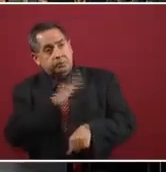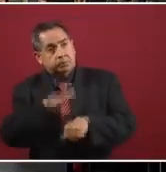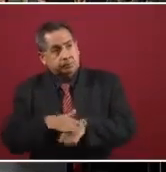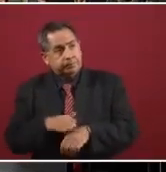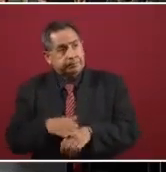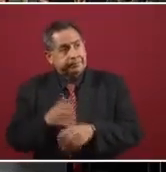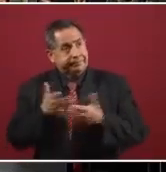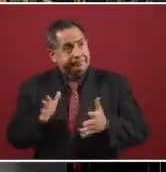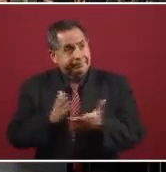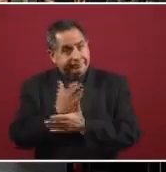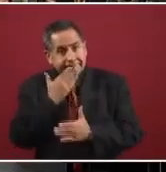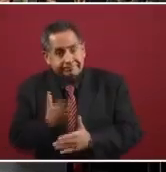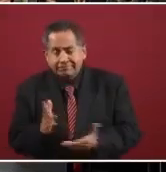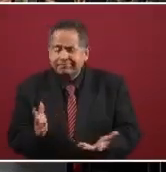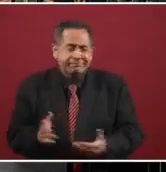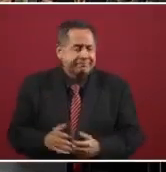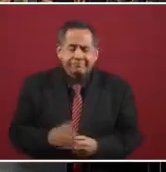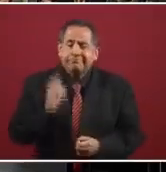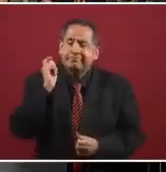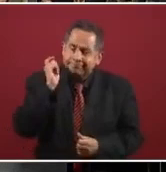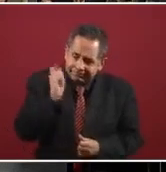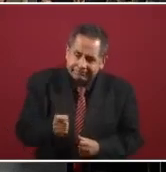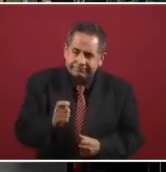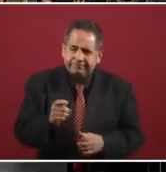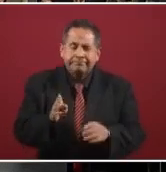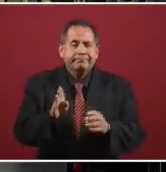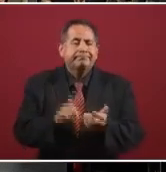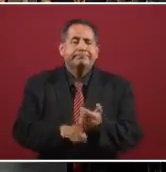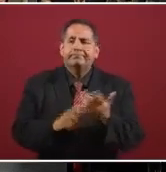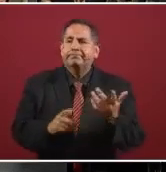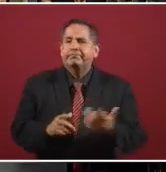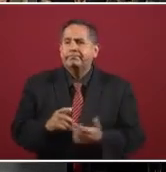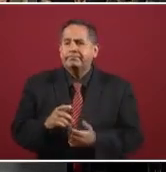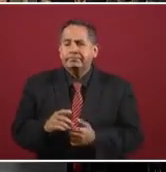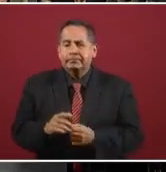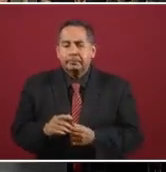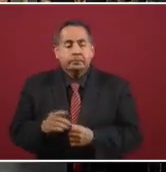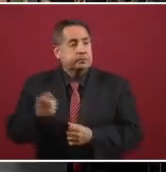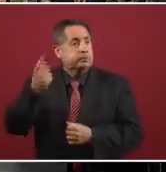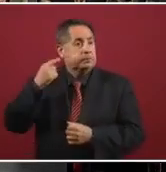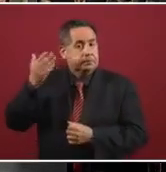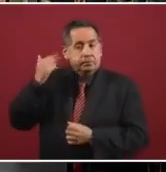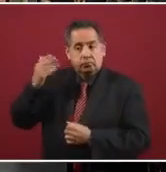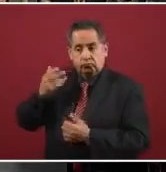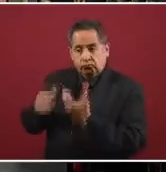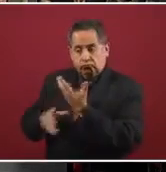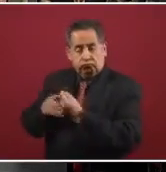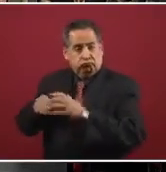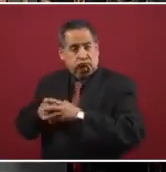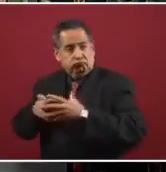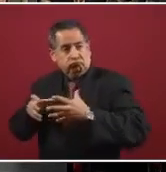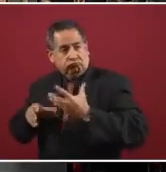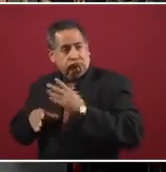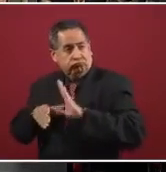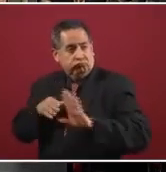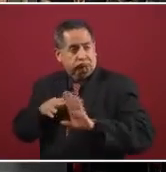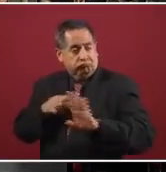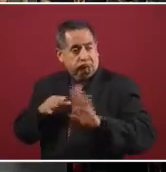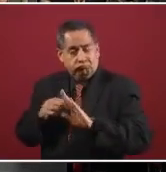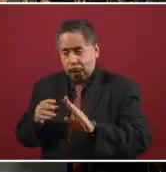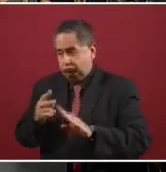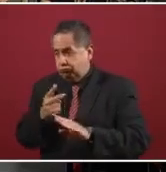Si tenemos una situación donde el flujo migratorio aumenta 200%